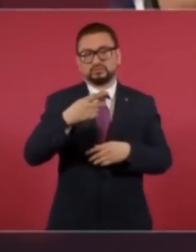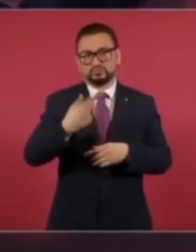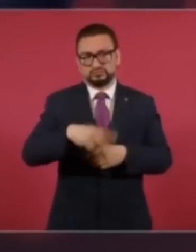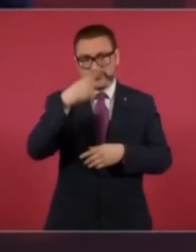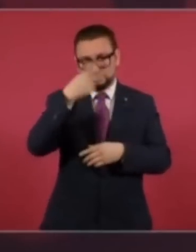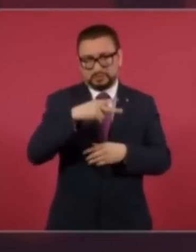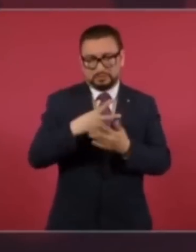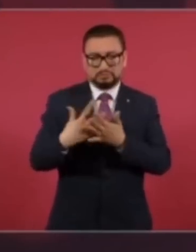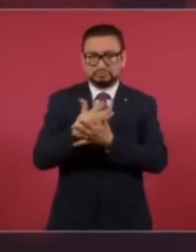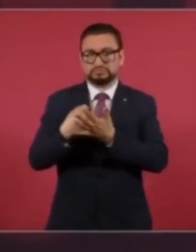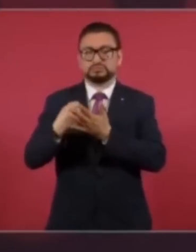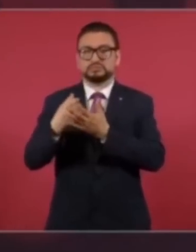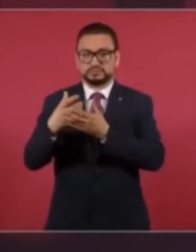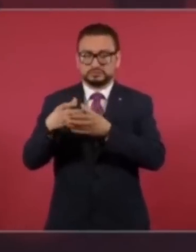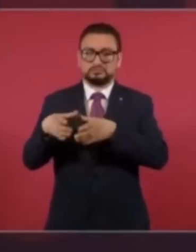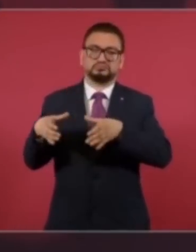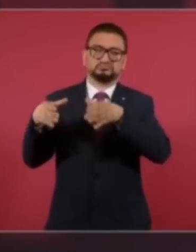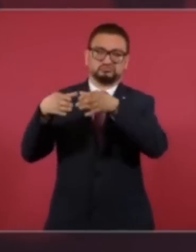Pero